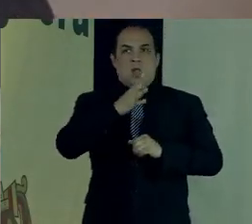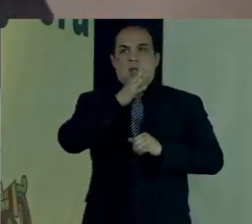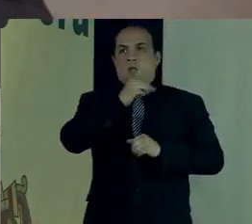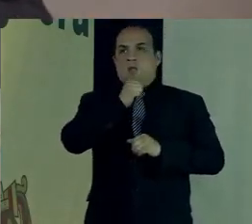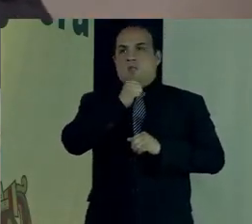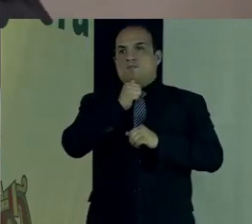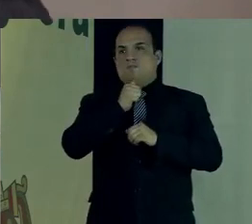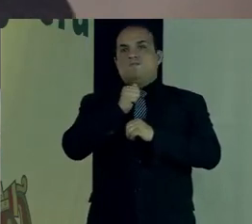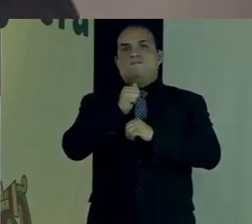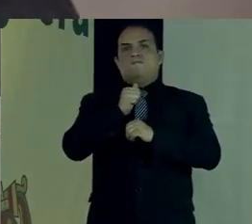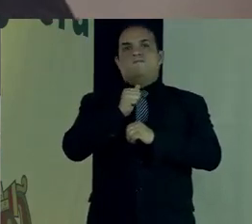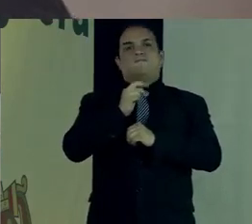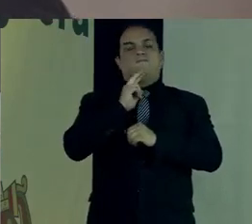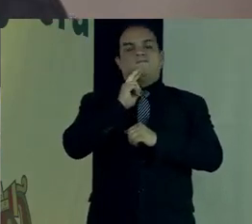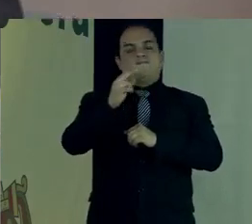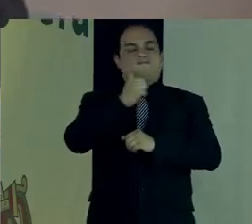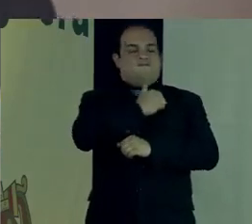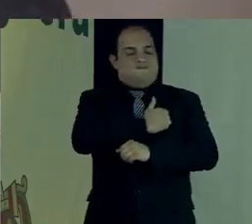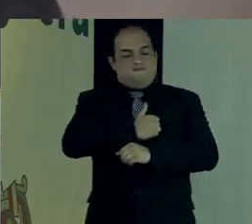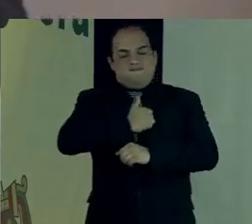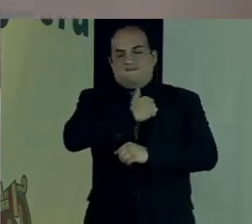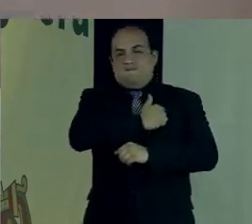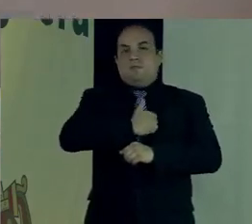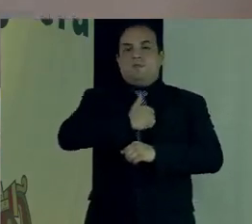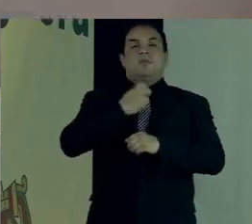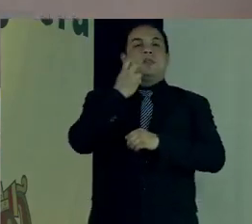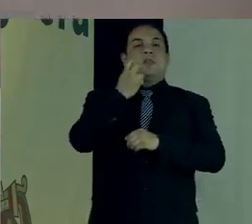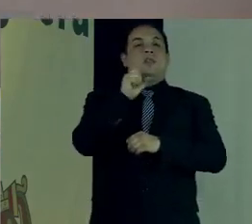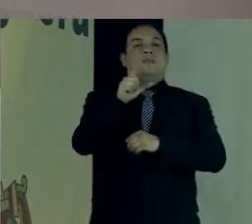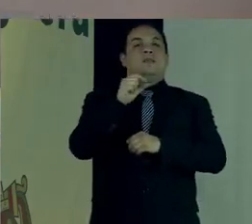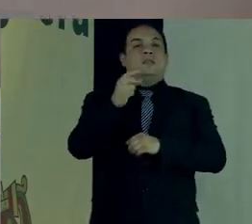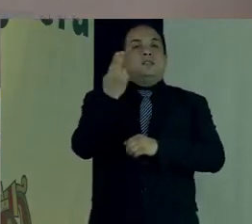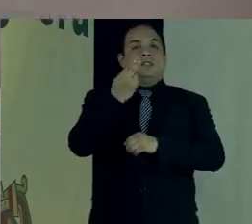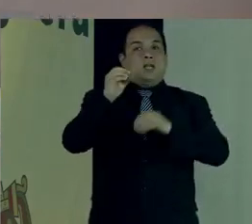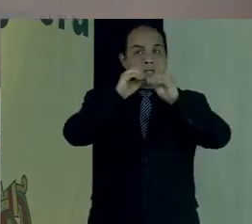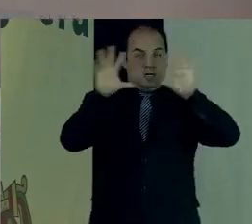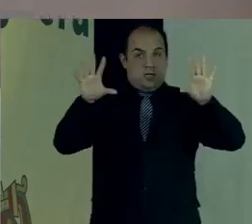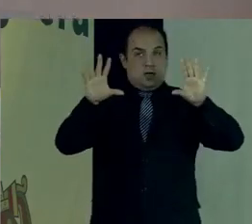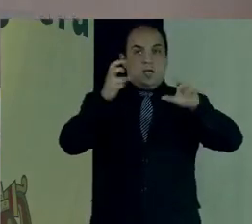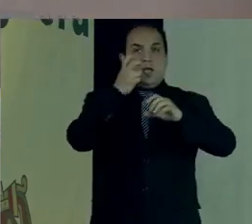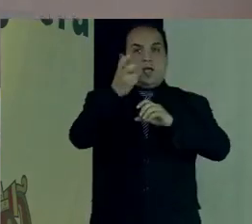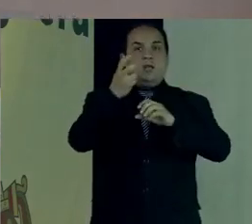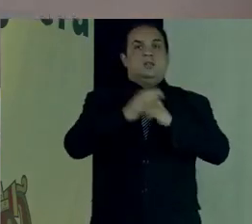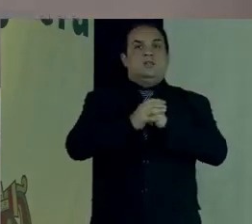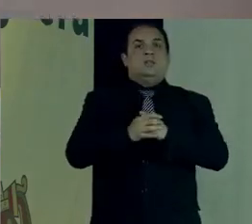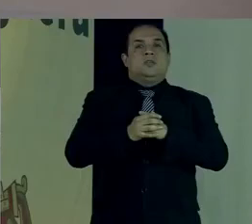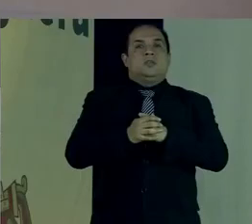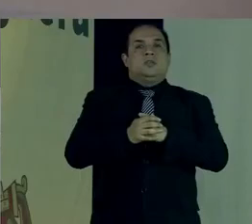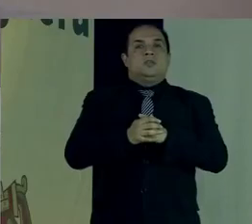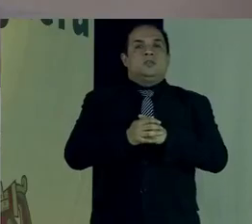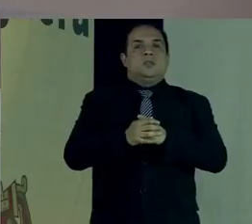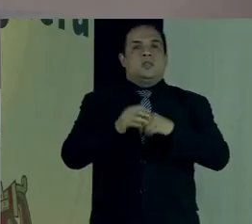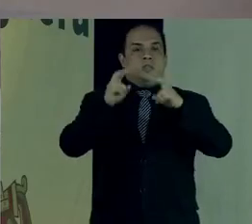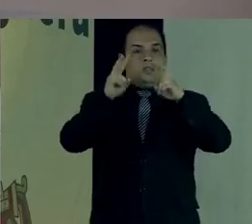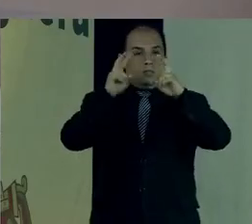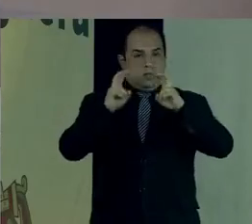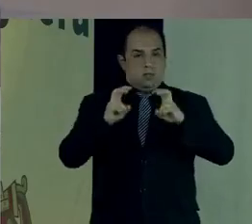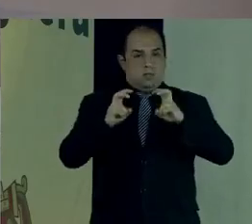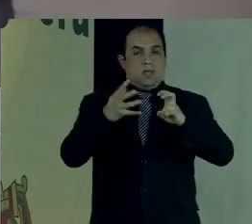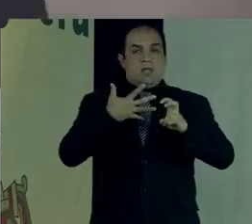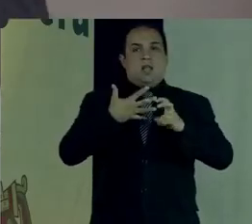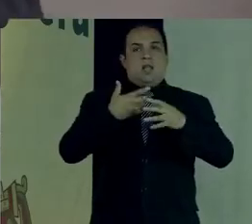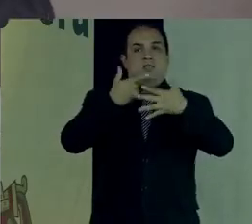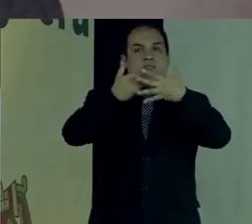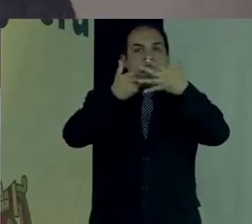irremediables desafortunadamente y eso también hay que tenerlo muy claro este tipo de fenómenos forman parte del repertorio